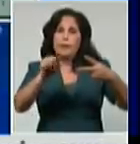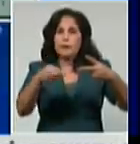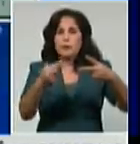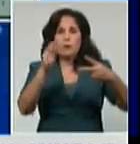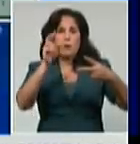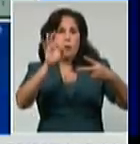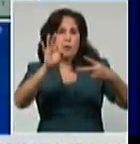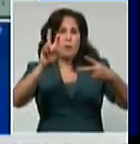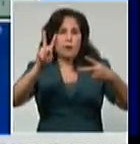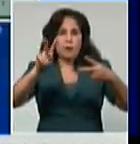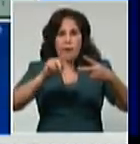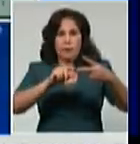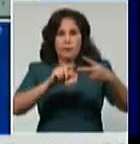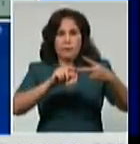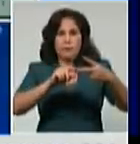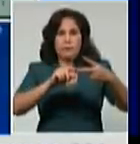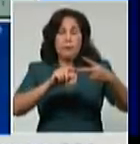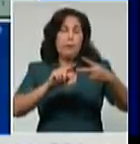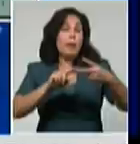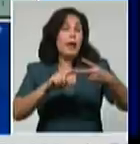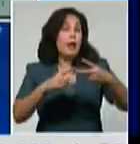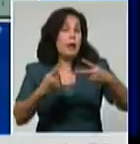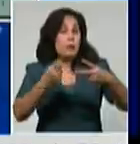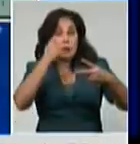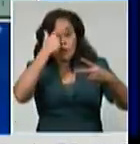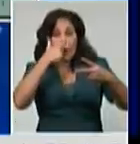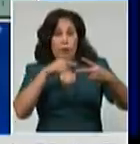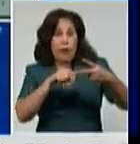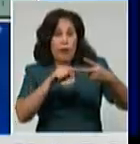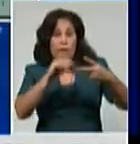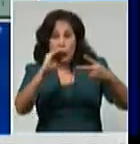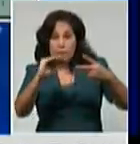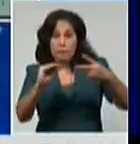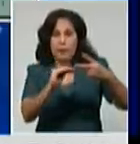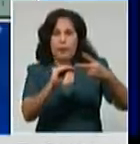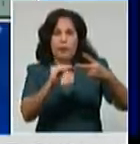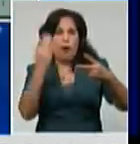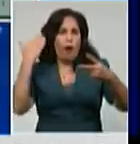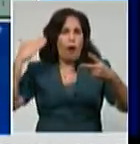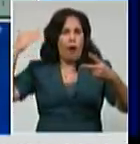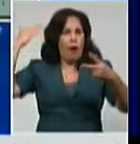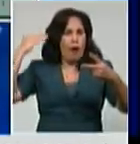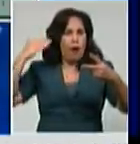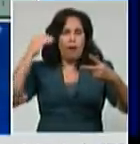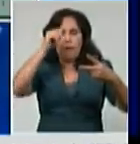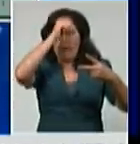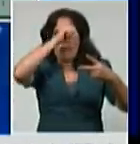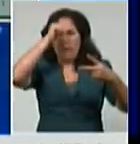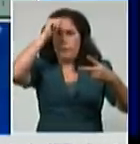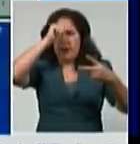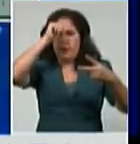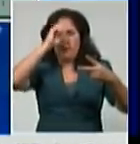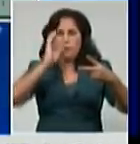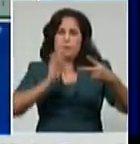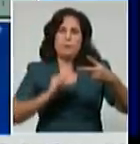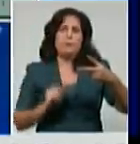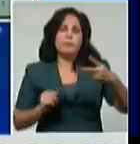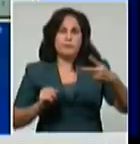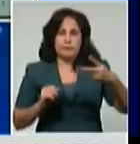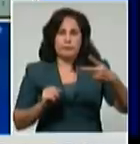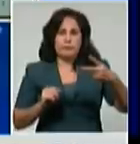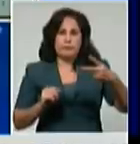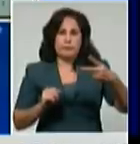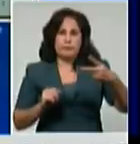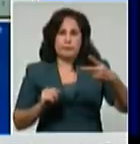20,82, pero inferior a la que presentaba en el